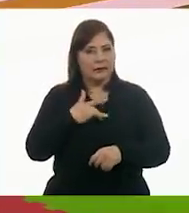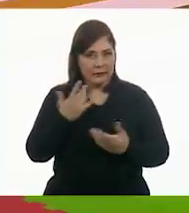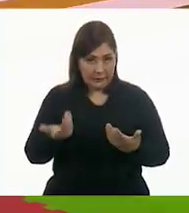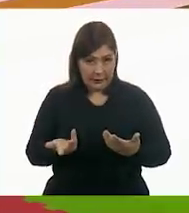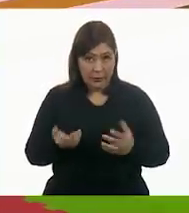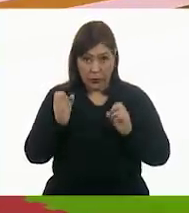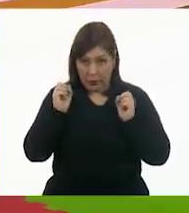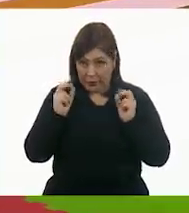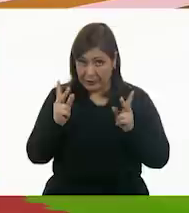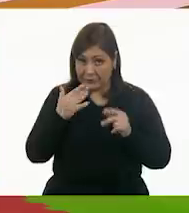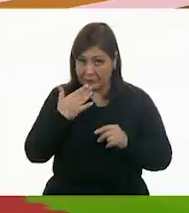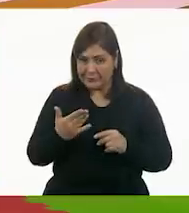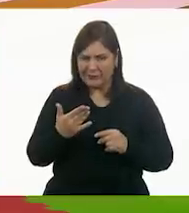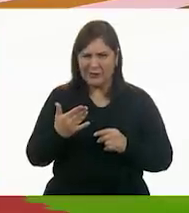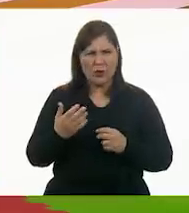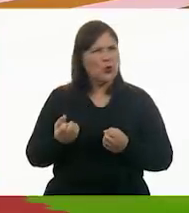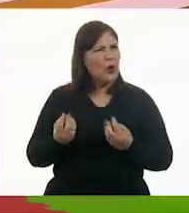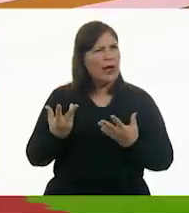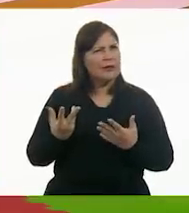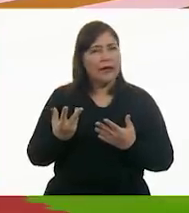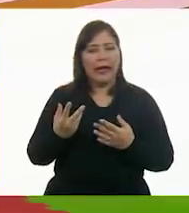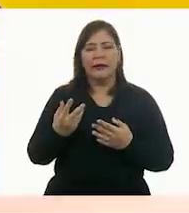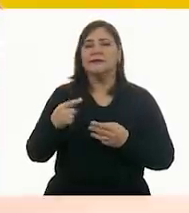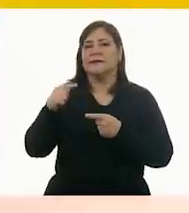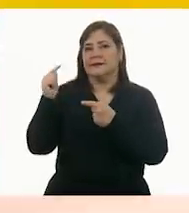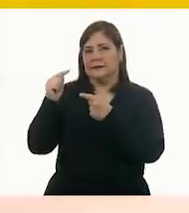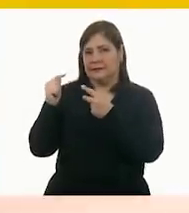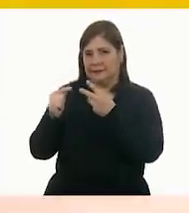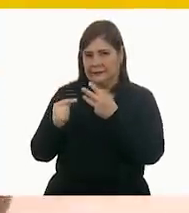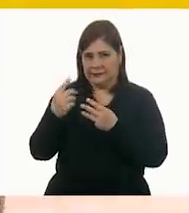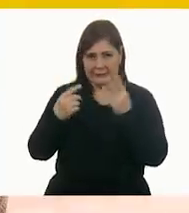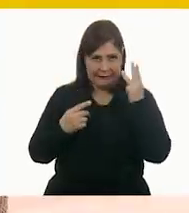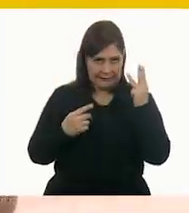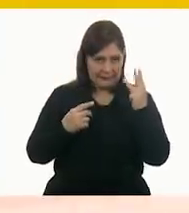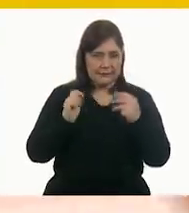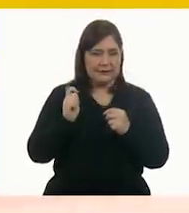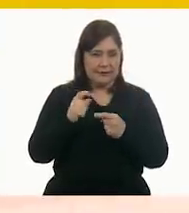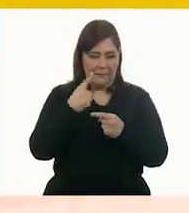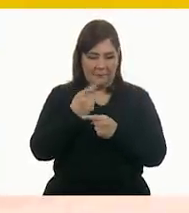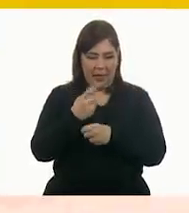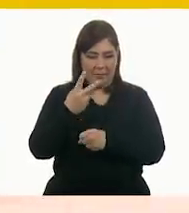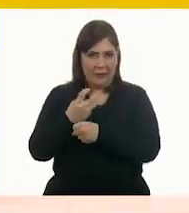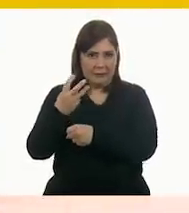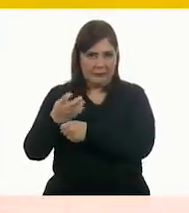¿Y cuántas llevamos, María? Tres. Tres. Esta es la tercera. Ajá.